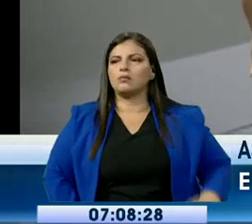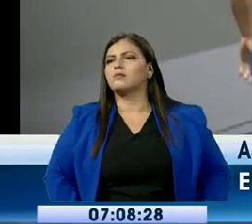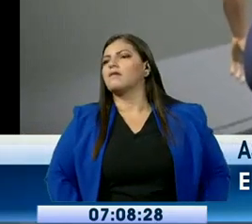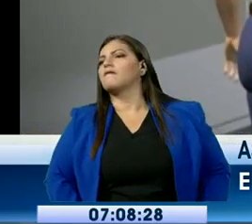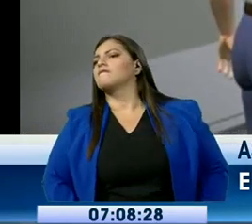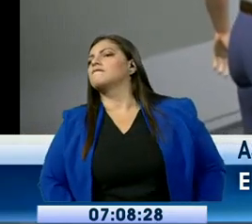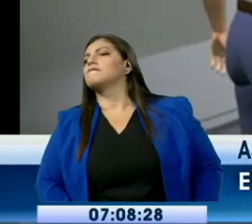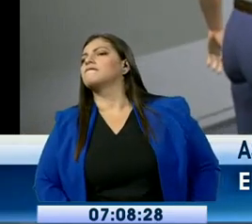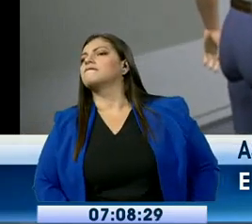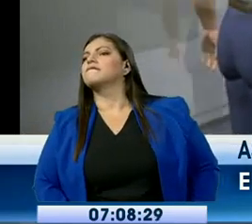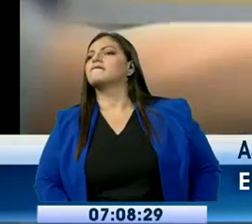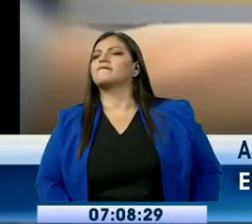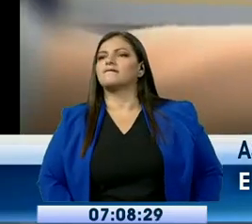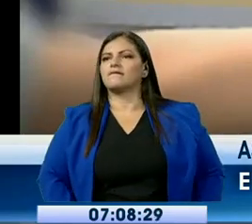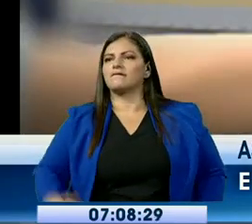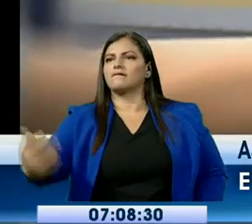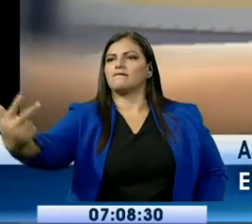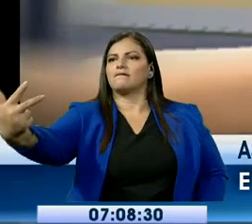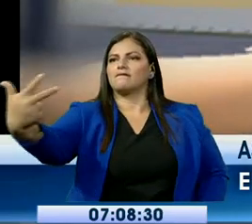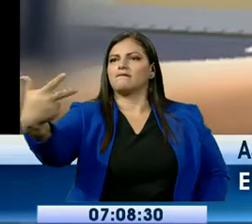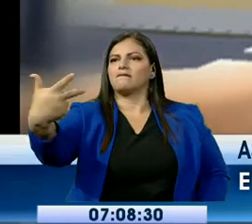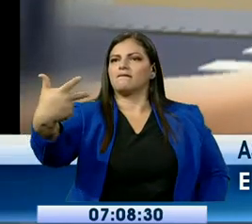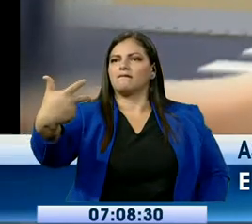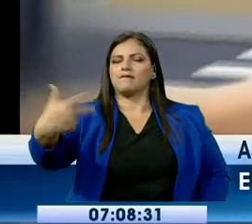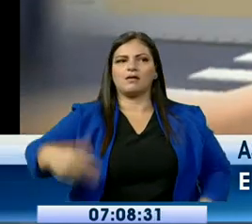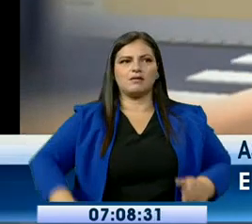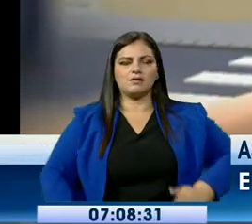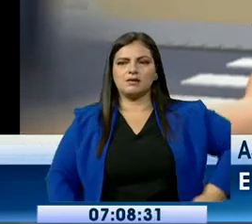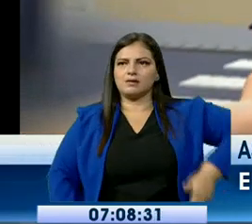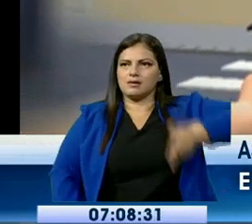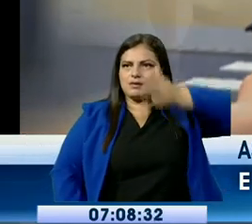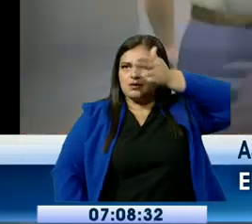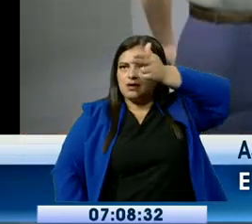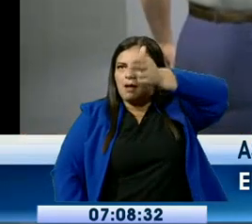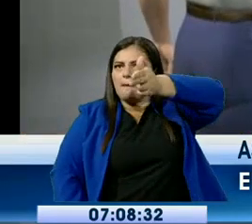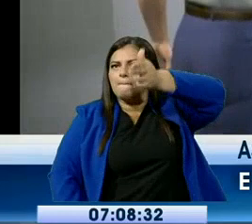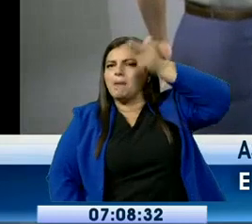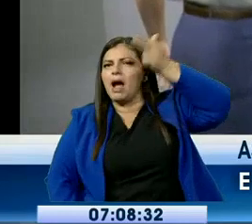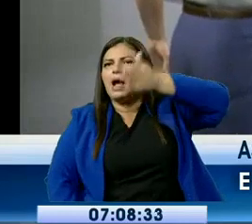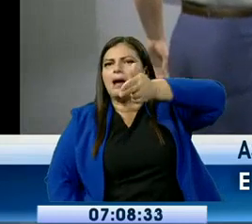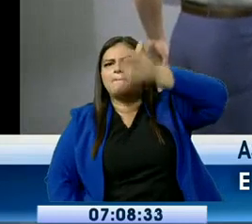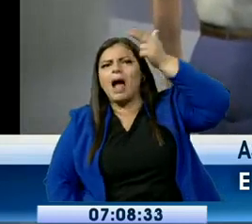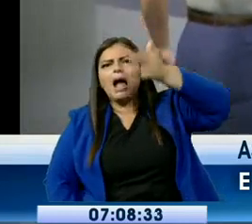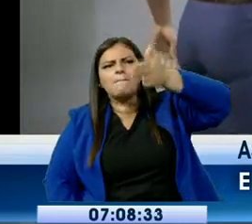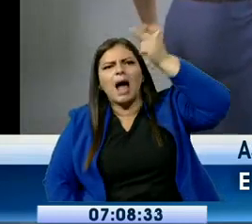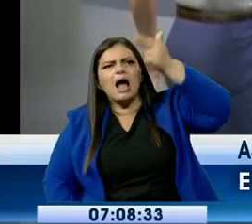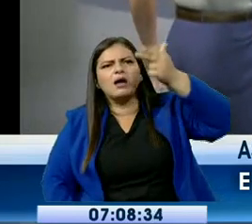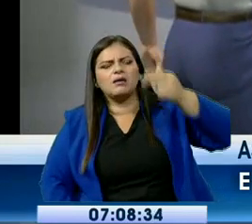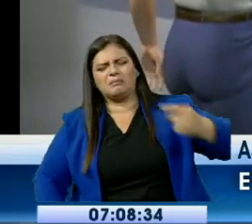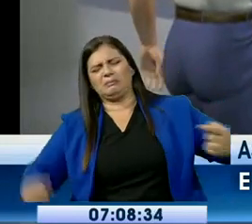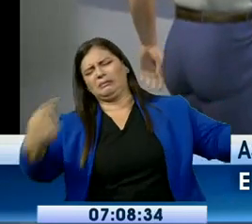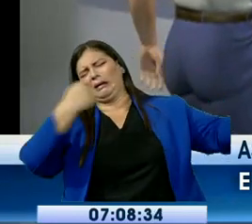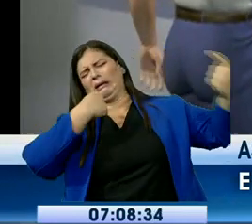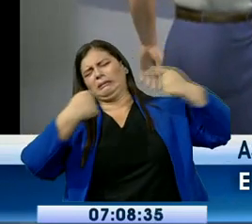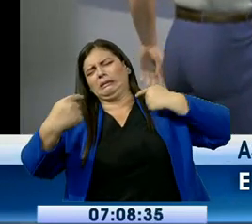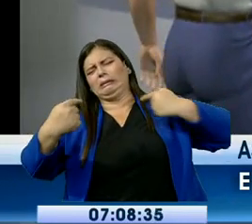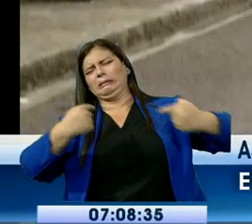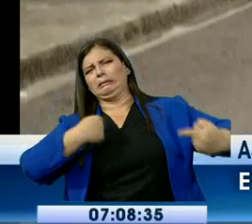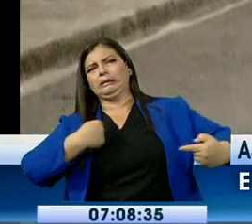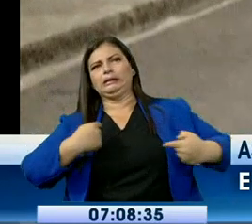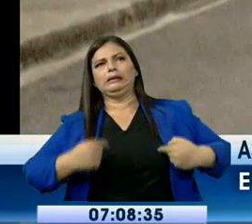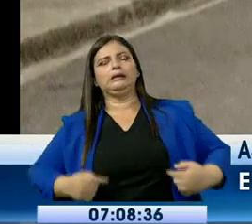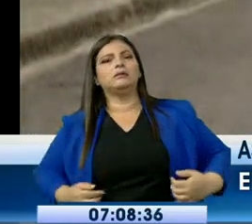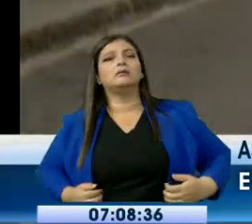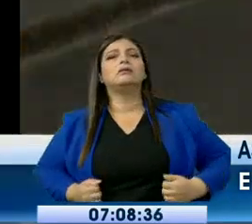verlo inmediatamente abrieron fuego y ensangrentado se le llevaron $2,000 y él alcanzó a regresar hasta su domicilio,